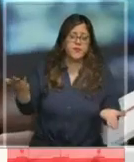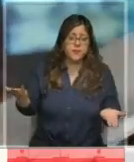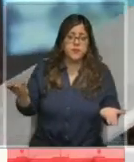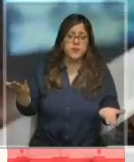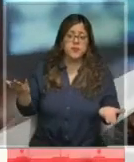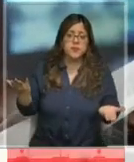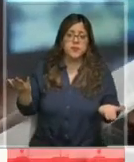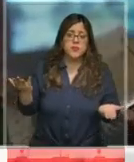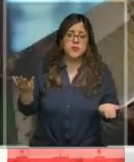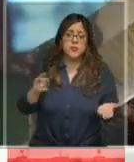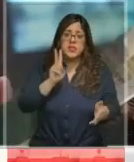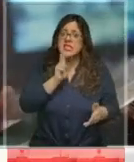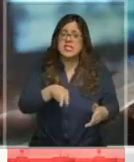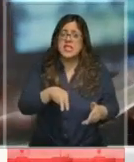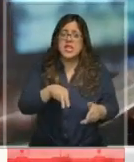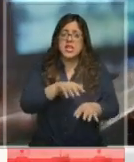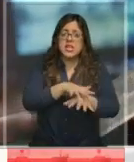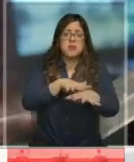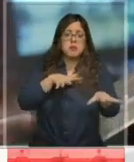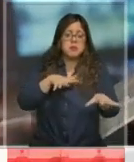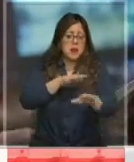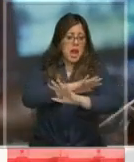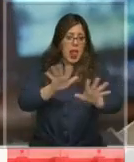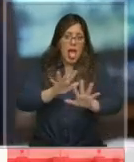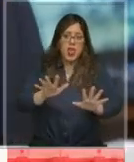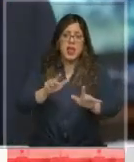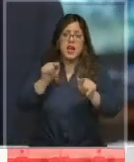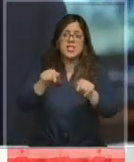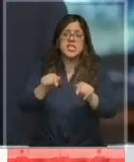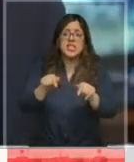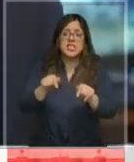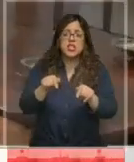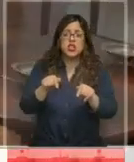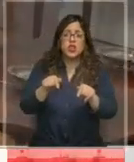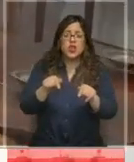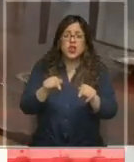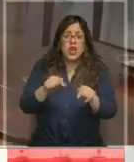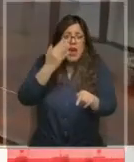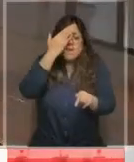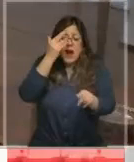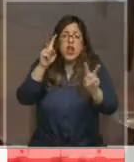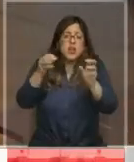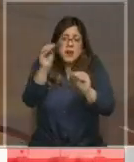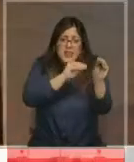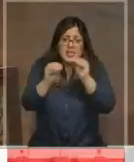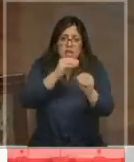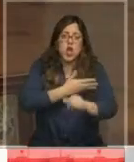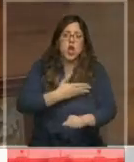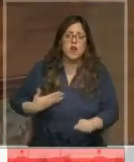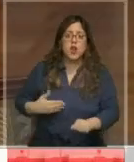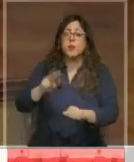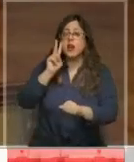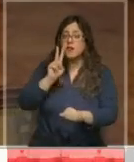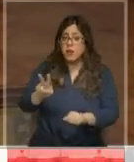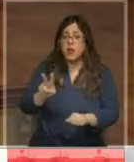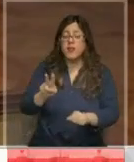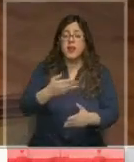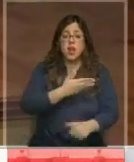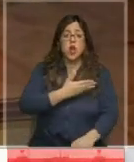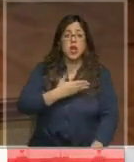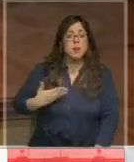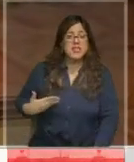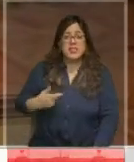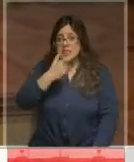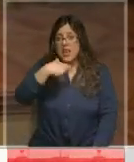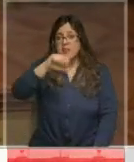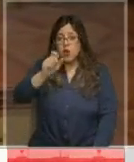sin acto. Sí. Y eso es una derrota desde el punto de vista del diseño del gobierno. Mira, de hecho, escuchemos lo que el presidente dijo en su momento respecto de lo que